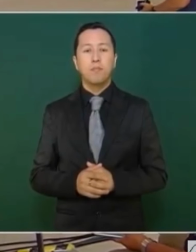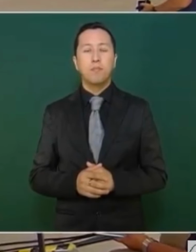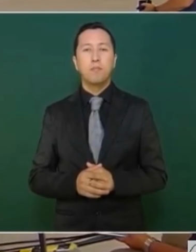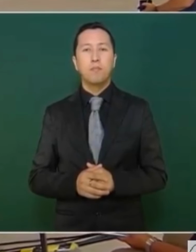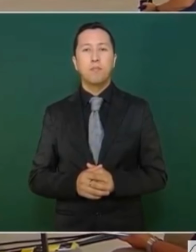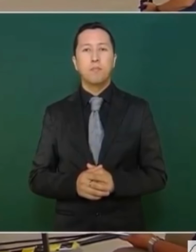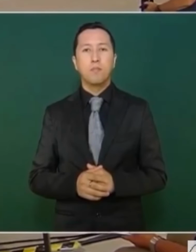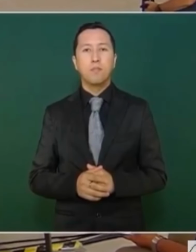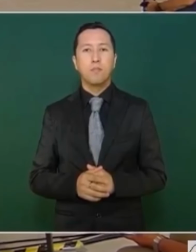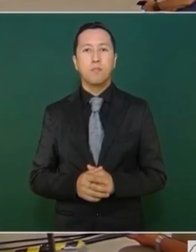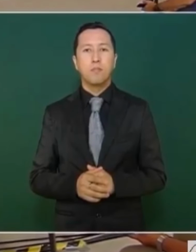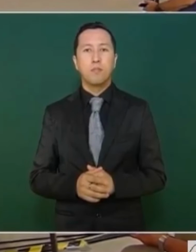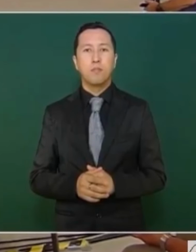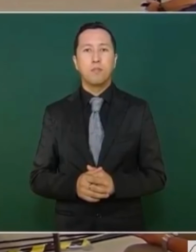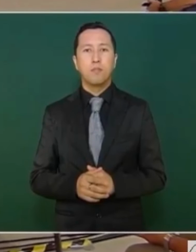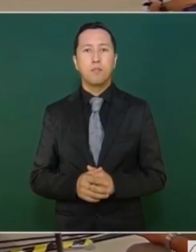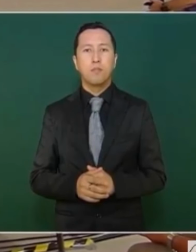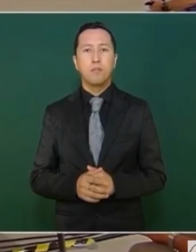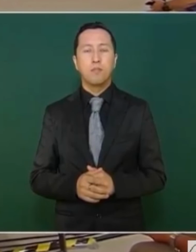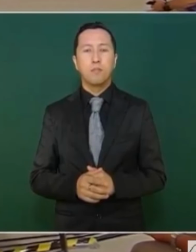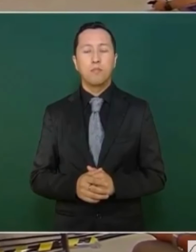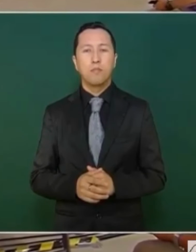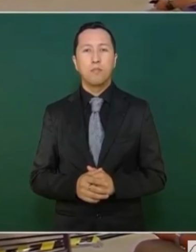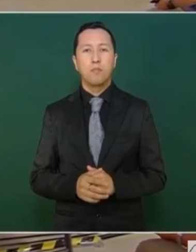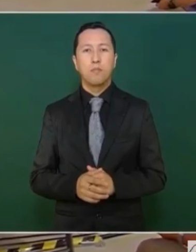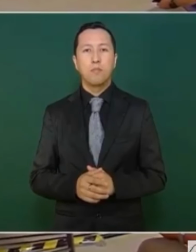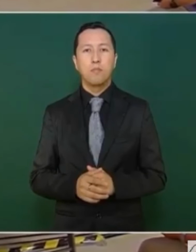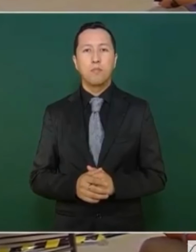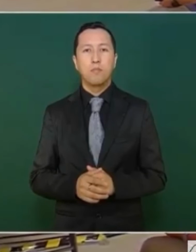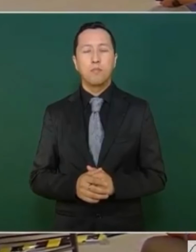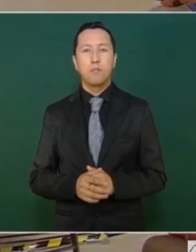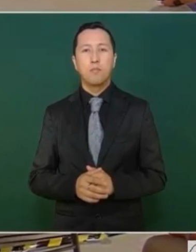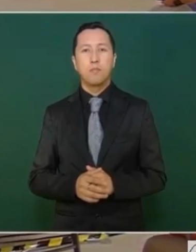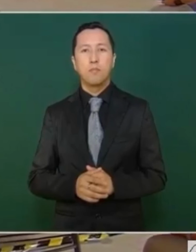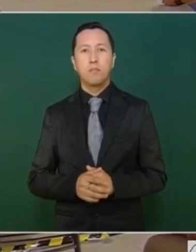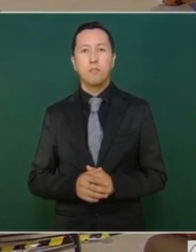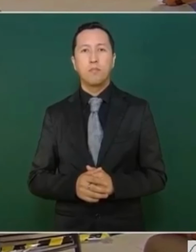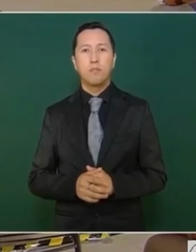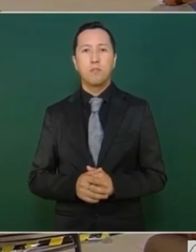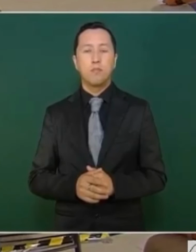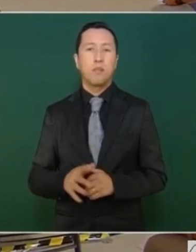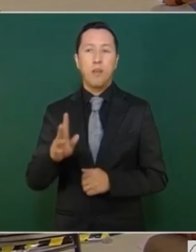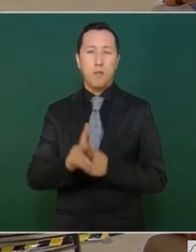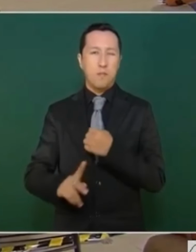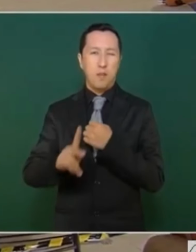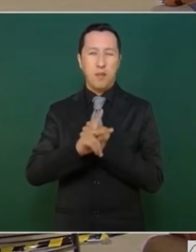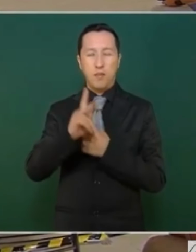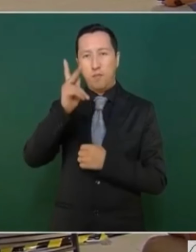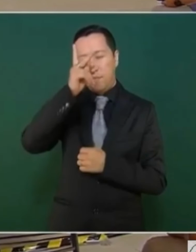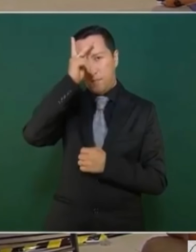del presidente destituido de Perú.